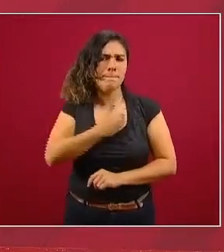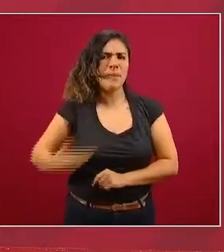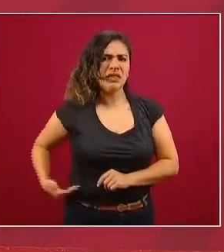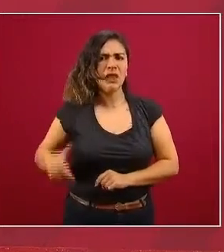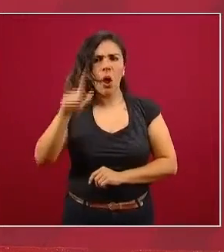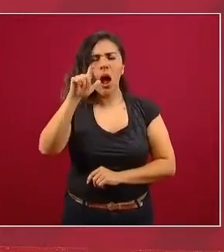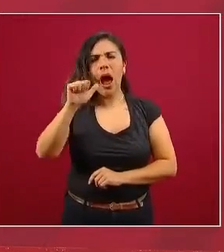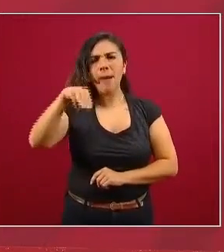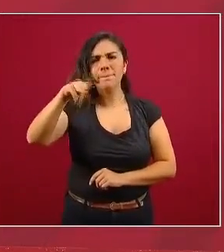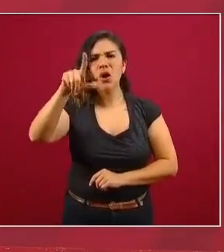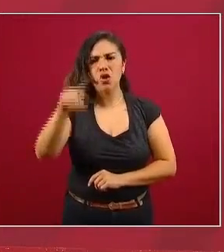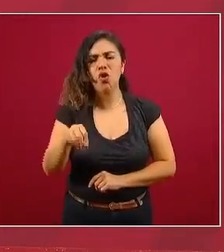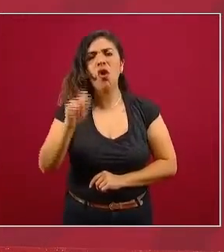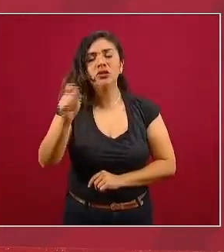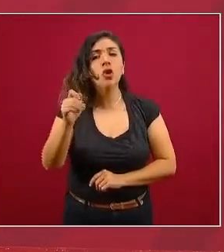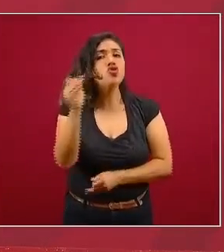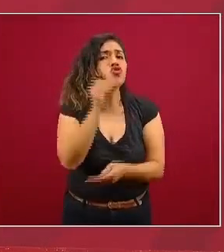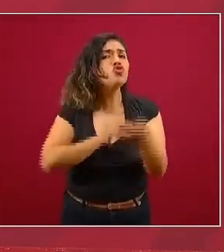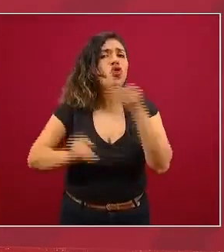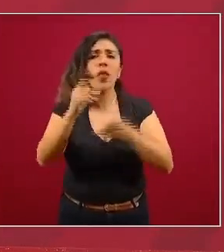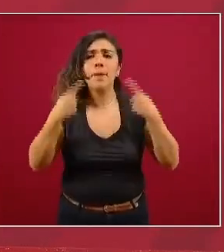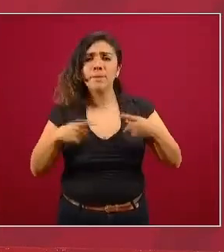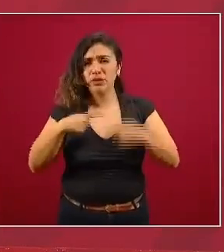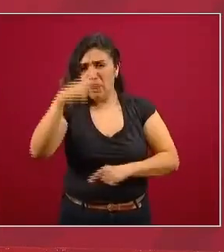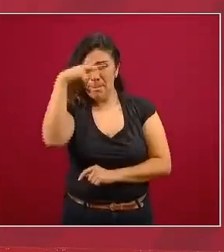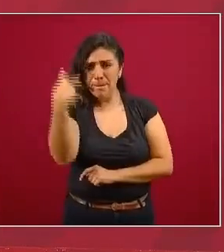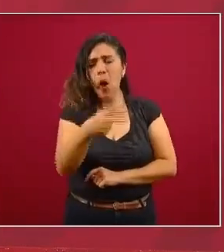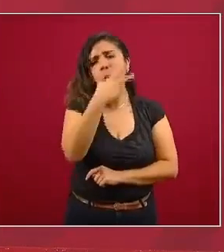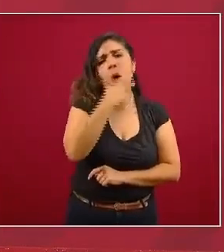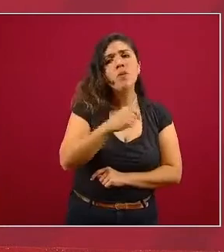Obrador, de que todas las mexicanas y